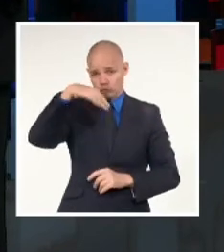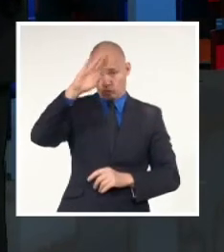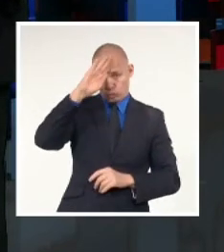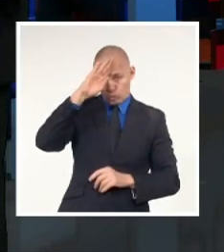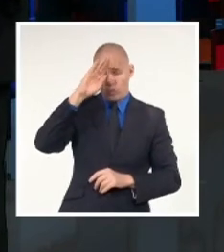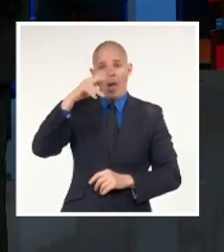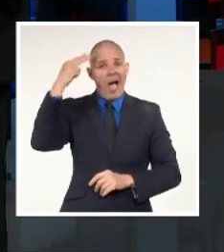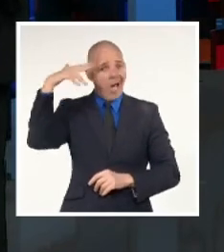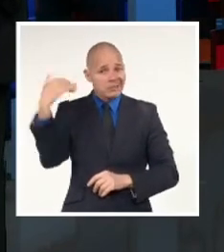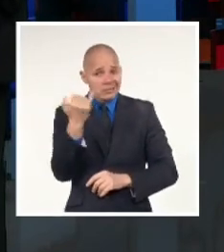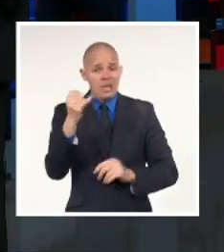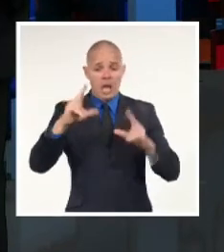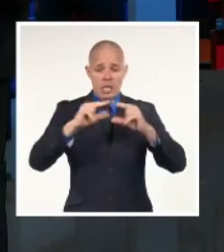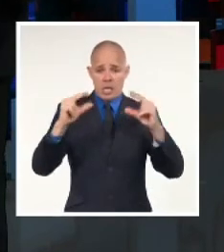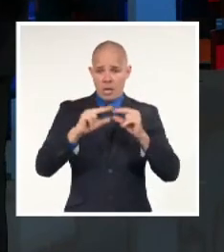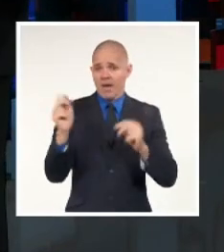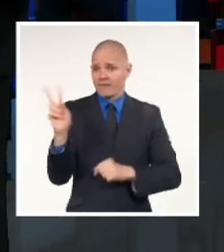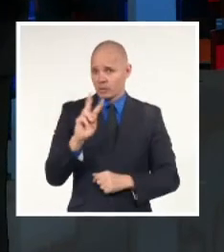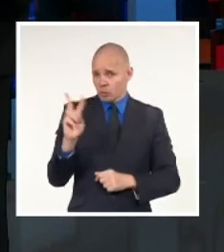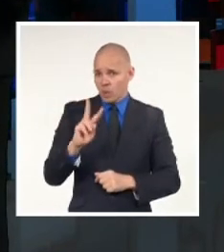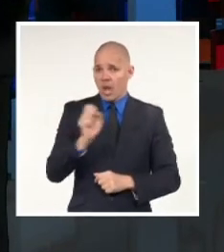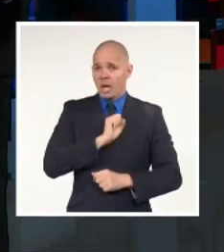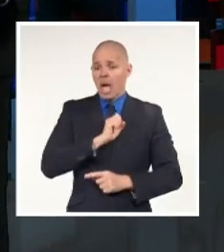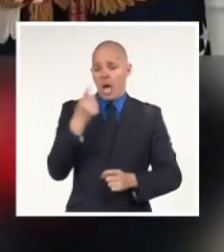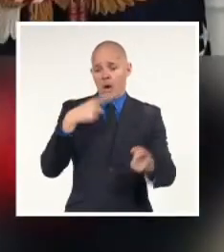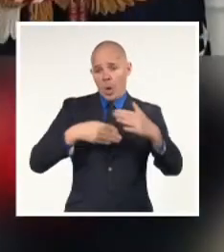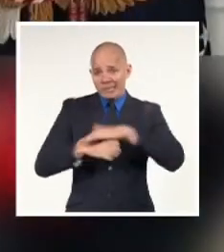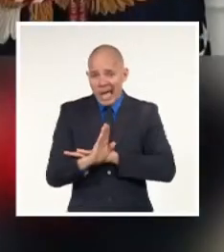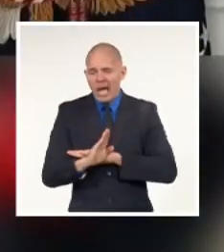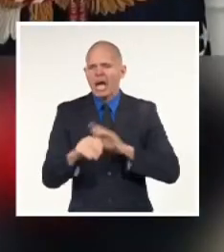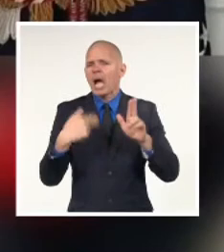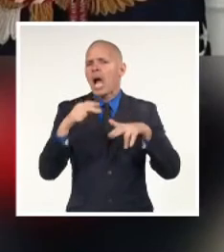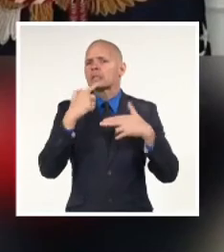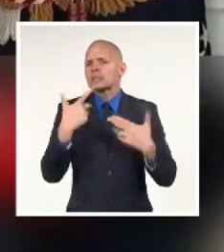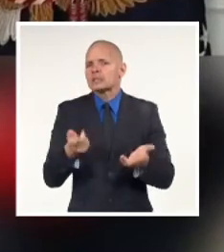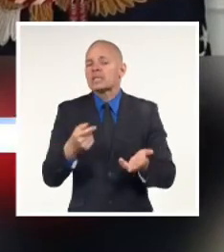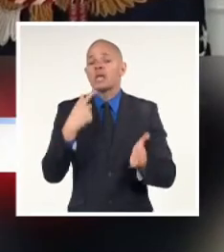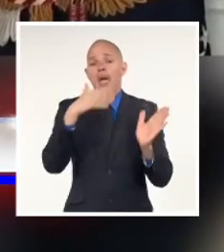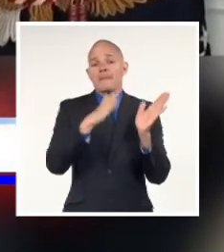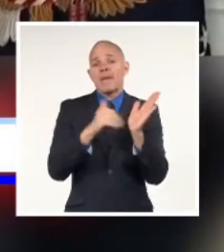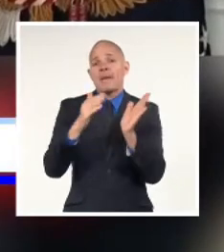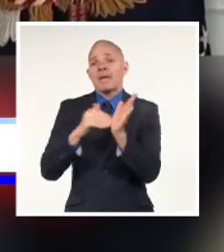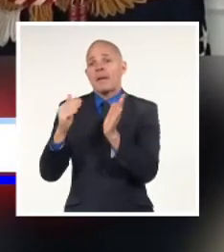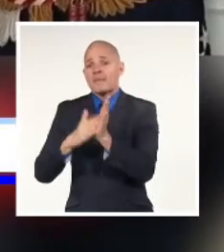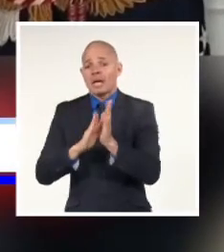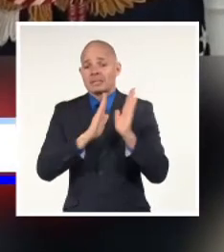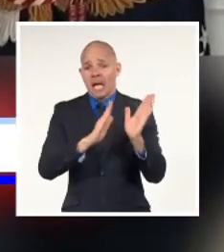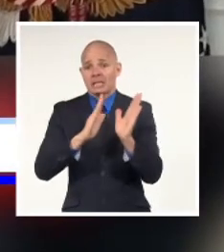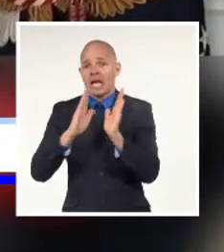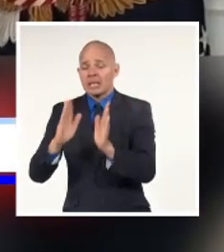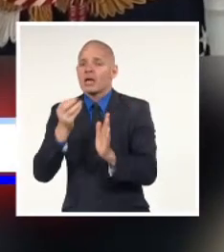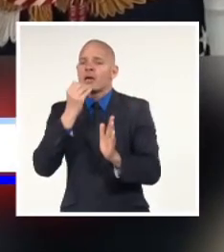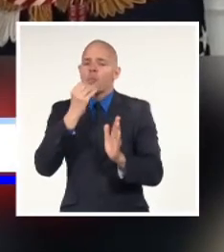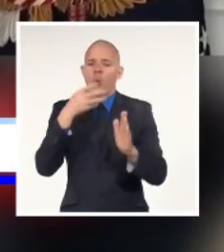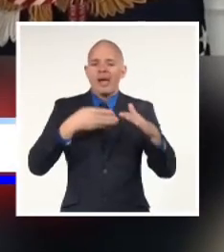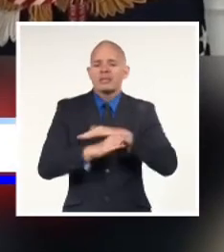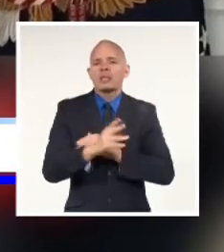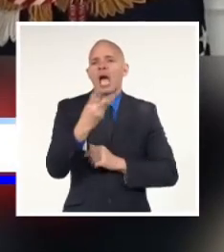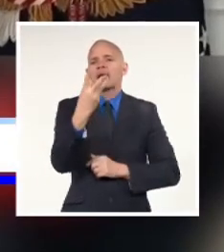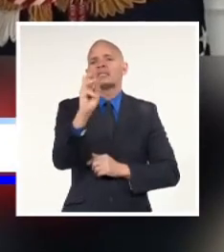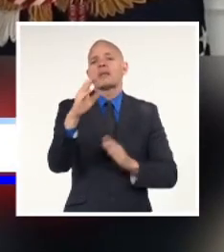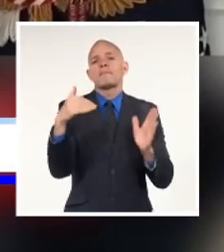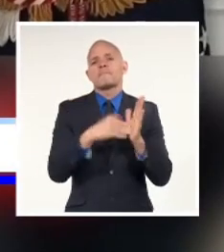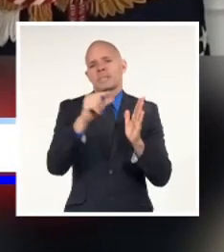haitianos, nicaragüenses y venezolanos. La medida permitirá la entrada cada mes de hasta 30.000 migrantes de esas 4 nacionalidades,